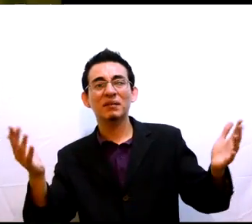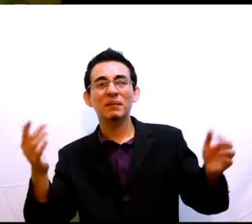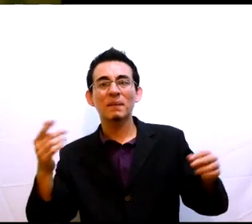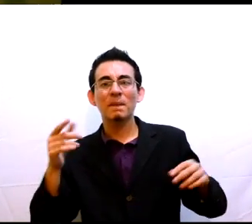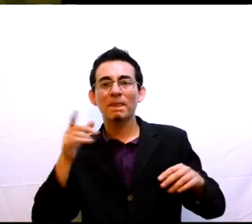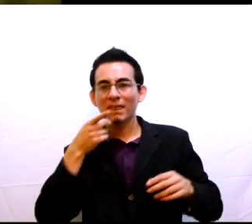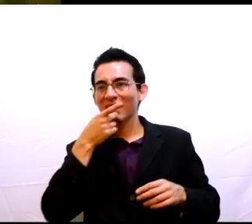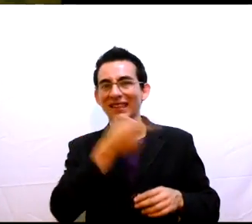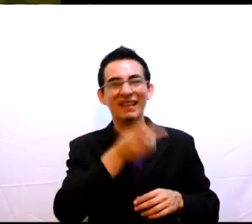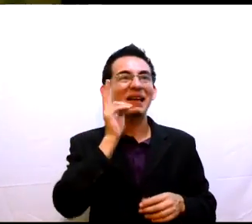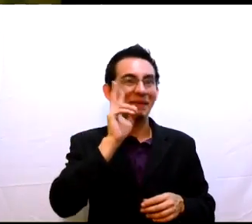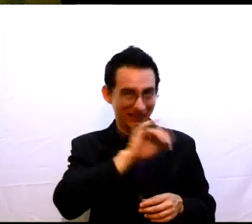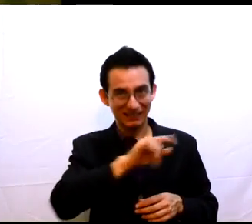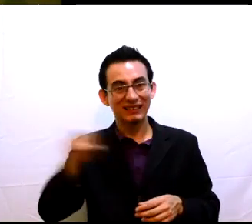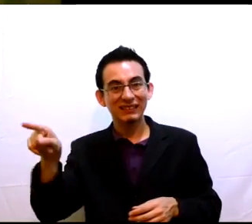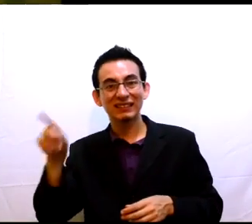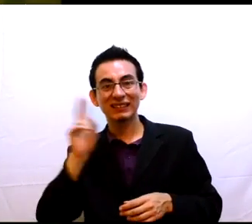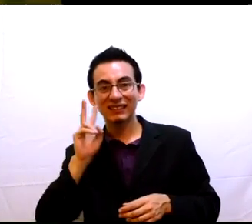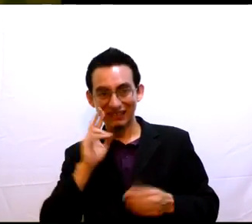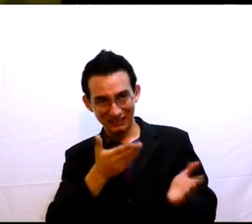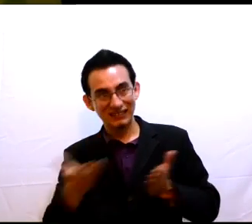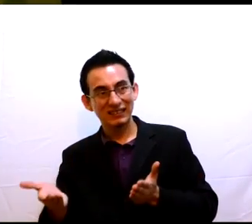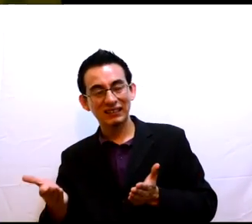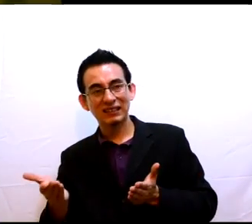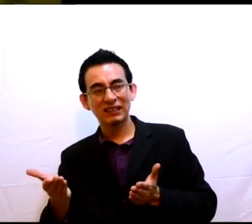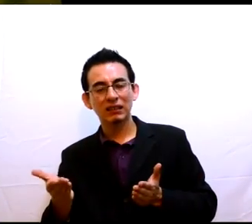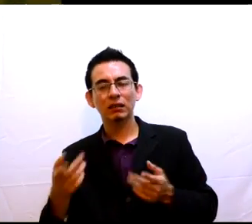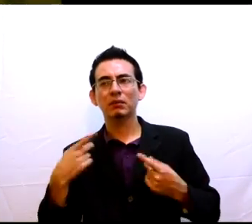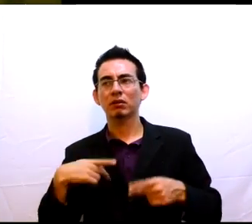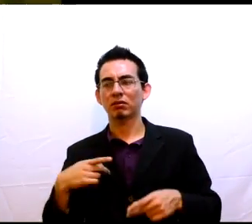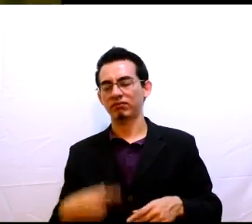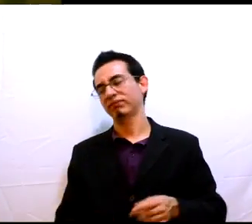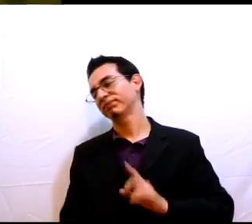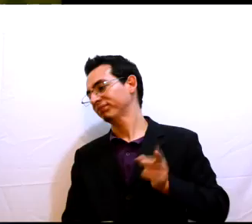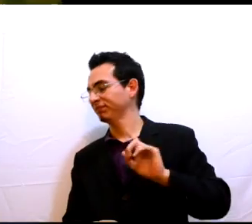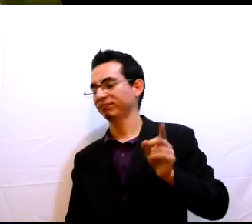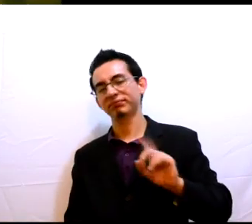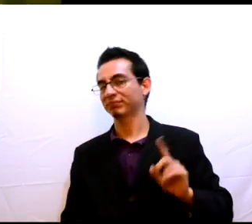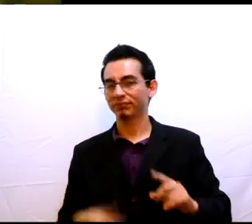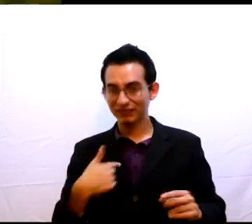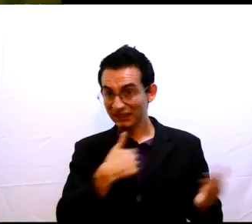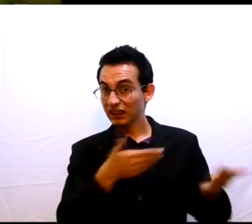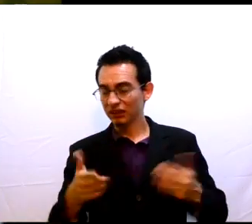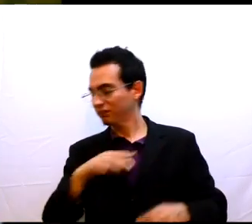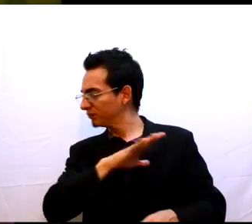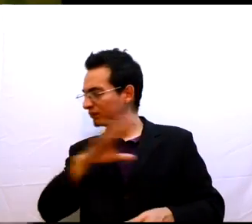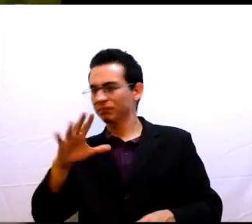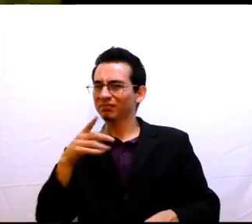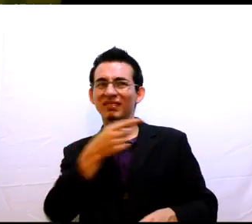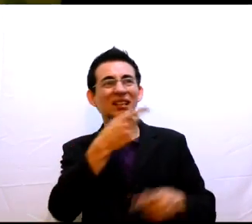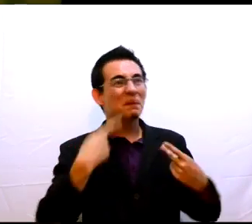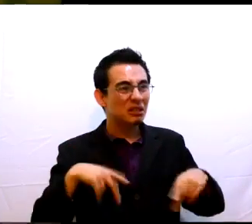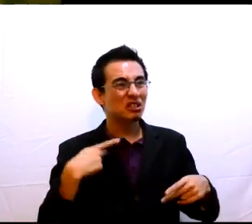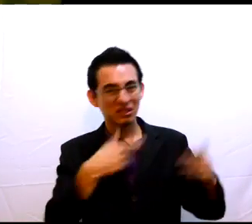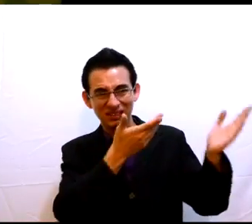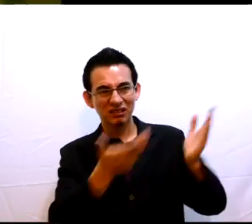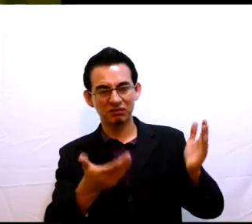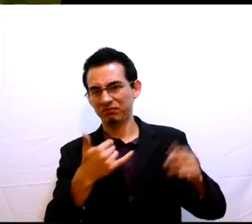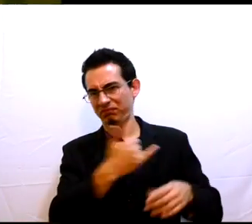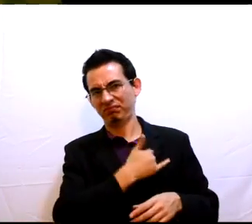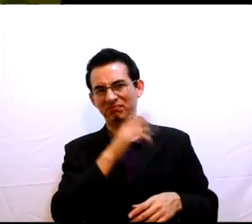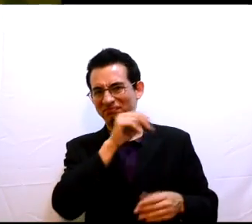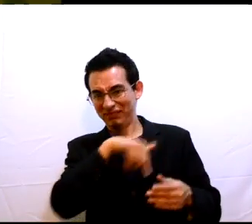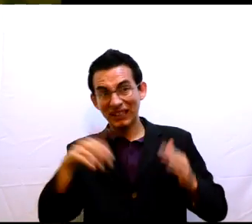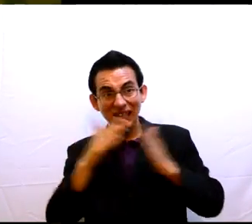cada vez que me acuerdo me dan náuseas porque dijo ah no norma no dice esa gente no no yo no lo